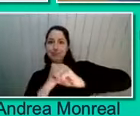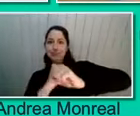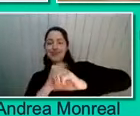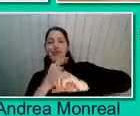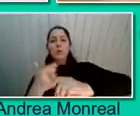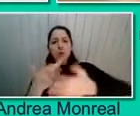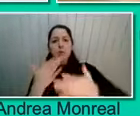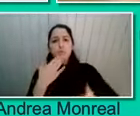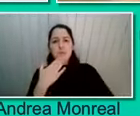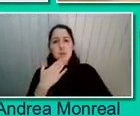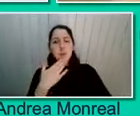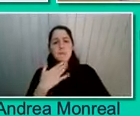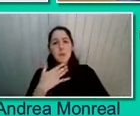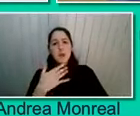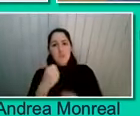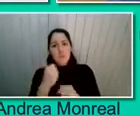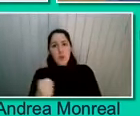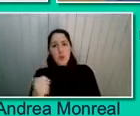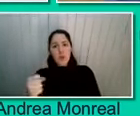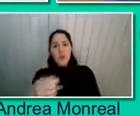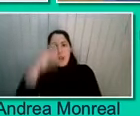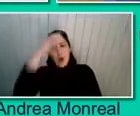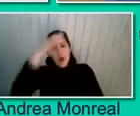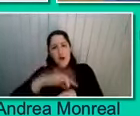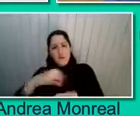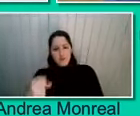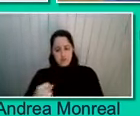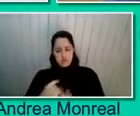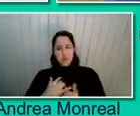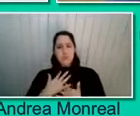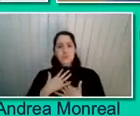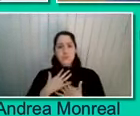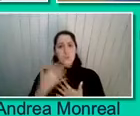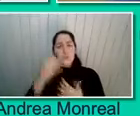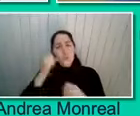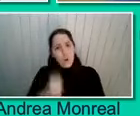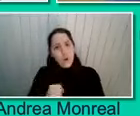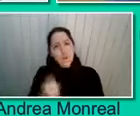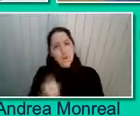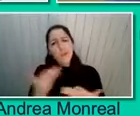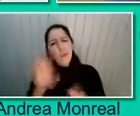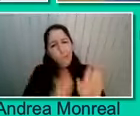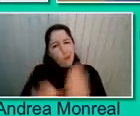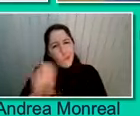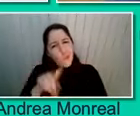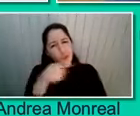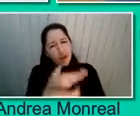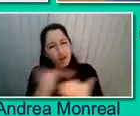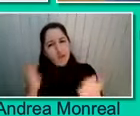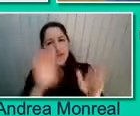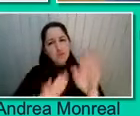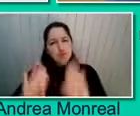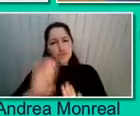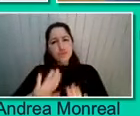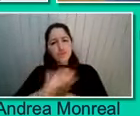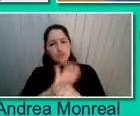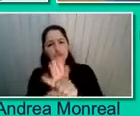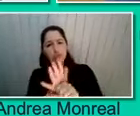previenen justamente eso, la posibilidad de ustedes de contagio de COVID-19?